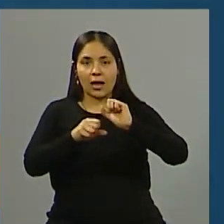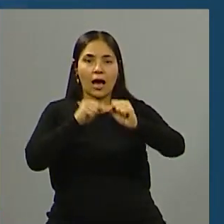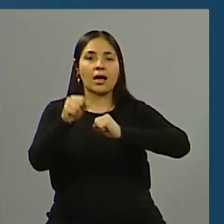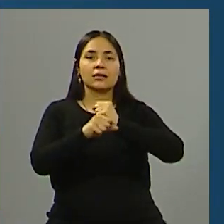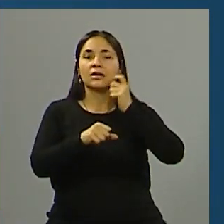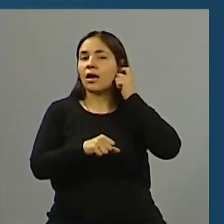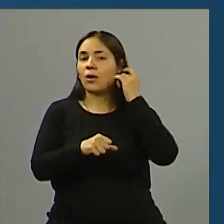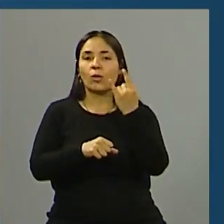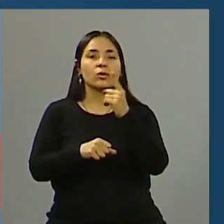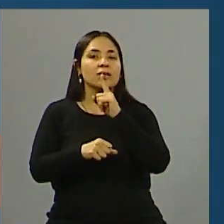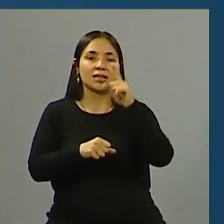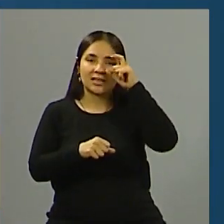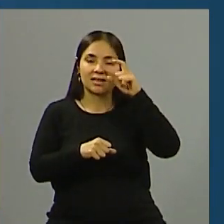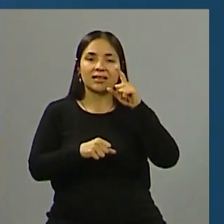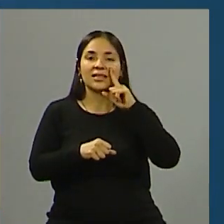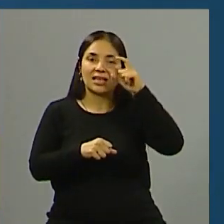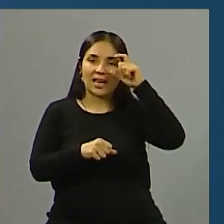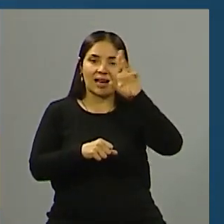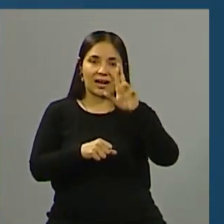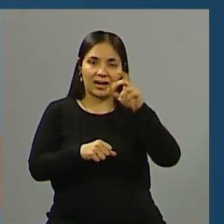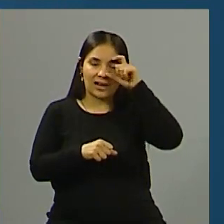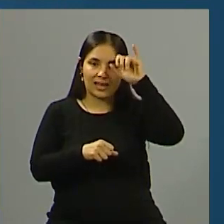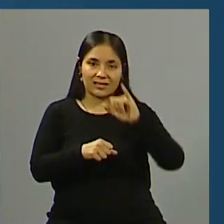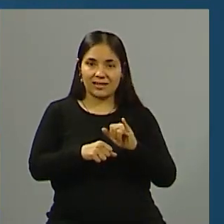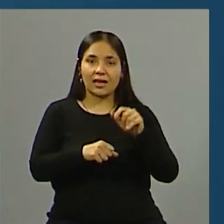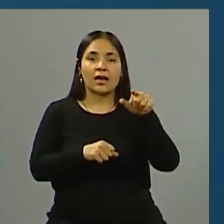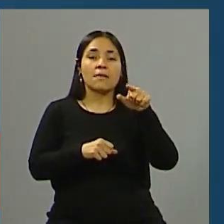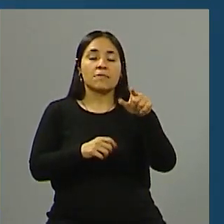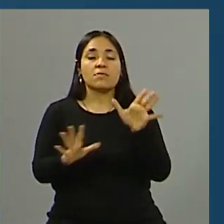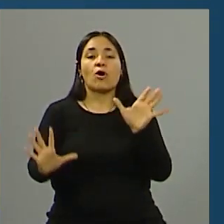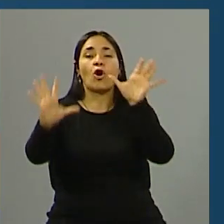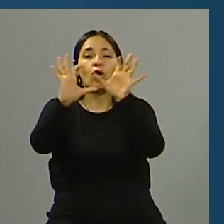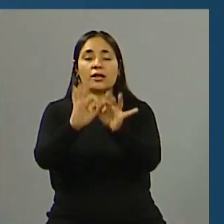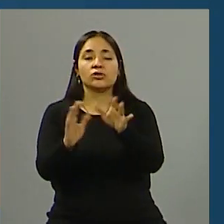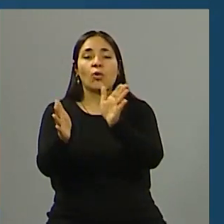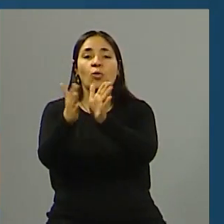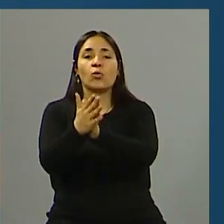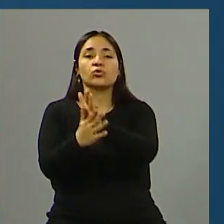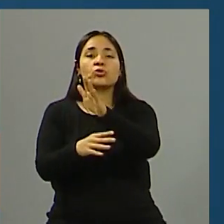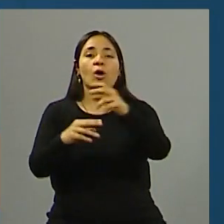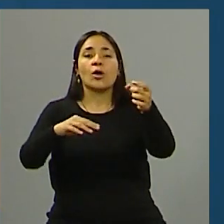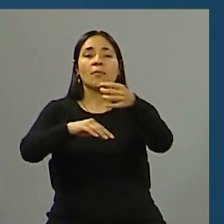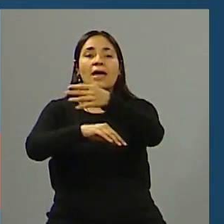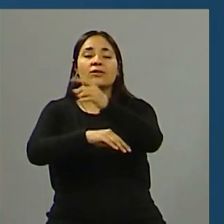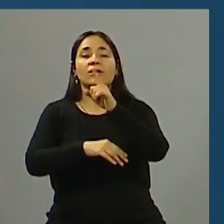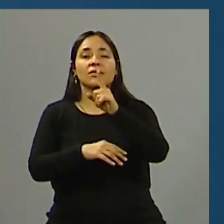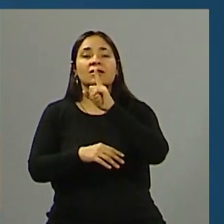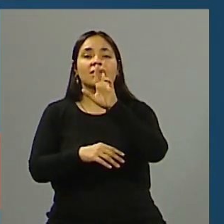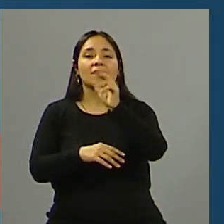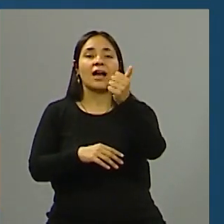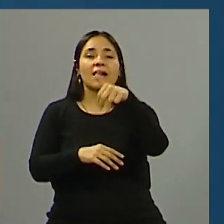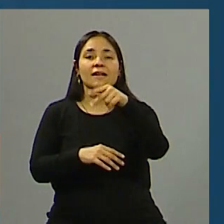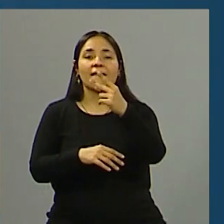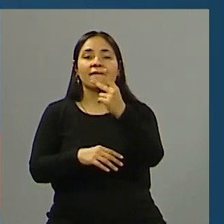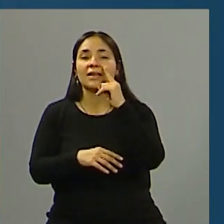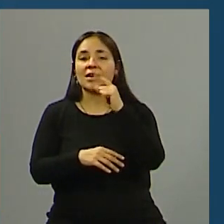la conexión con el metro tranvía, ese transporte polimodal, estamos convencidos de que funciona. Entonces uno desde